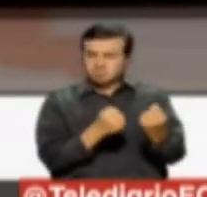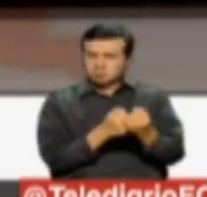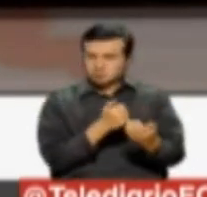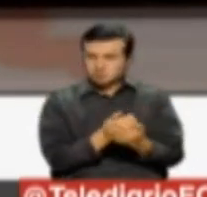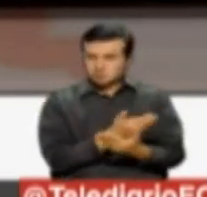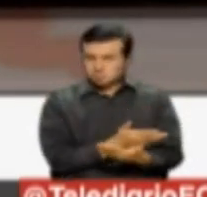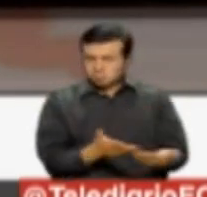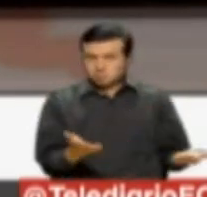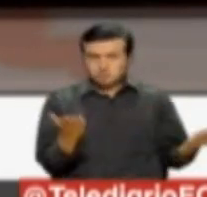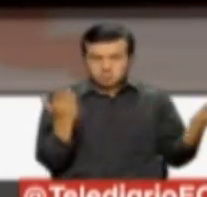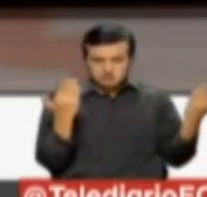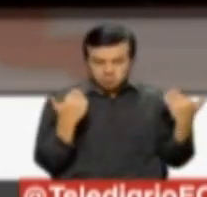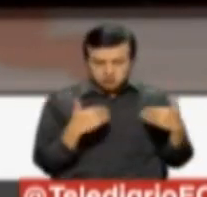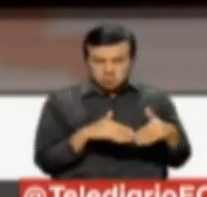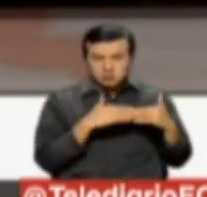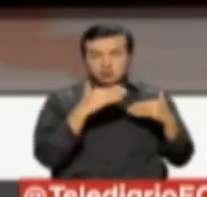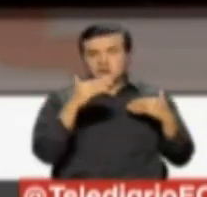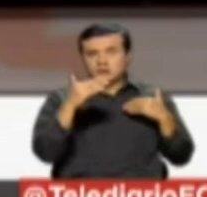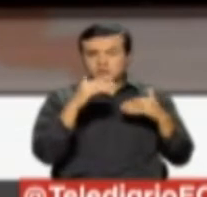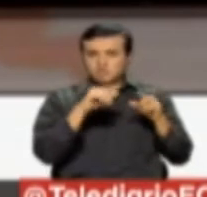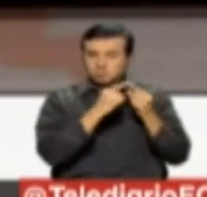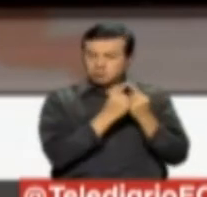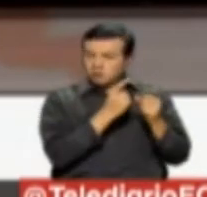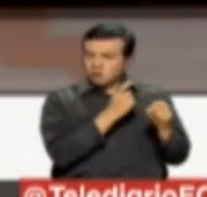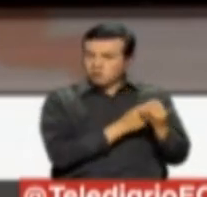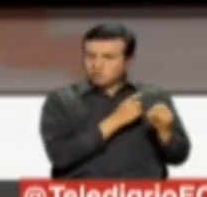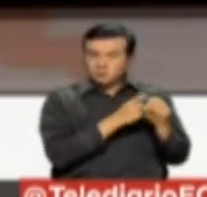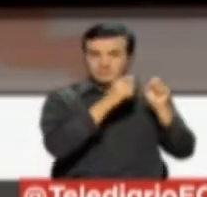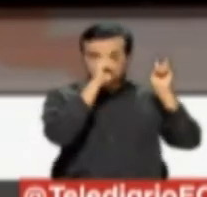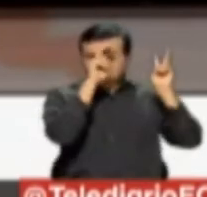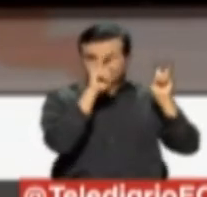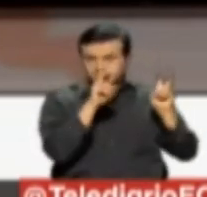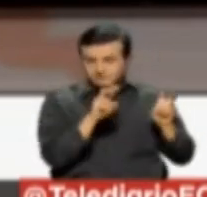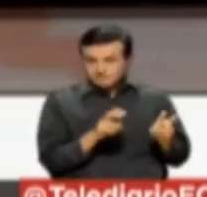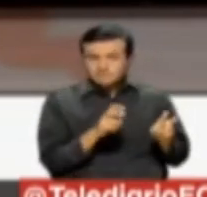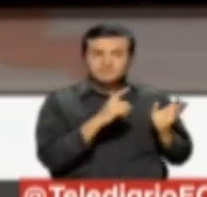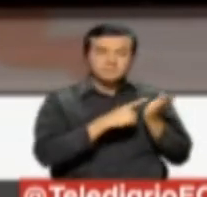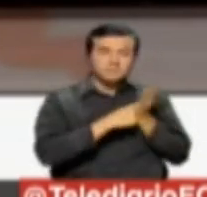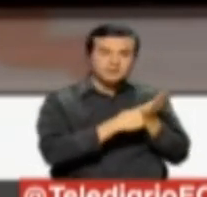luego de esto tendremos mesas de trabajo específicas por temáticas